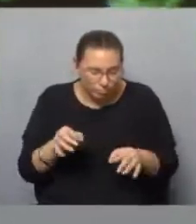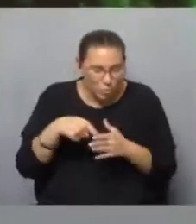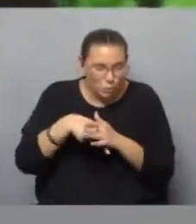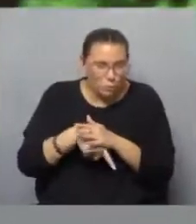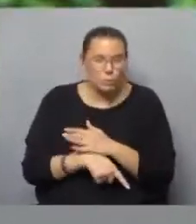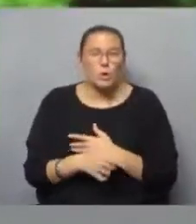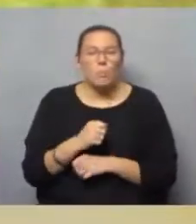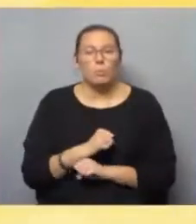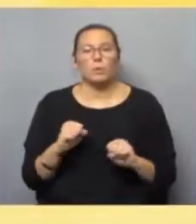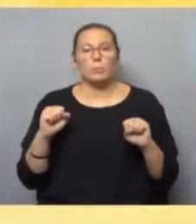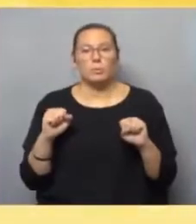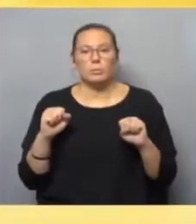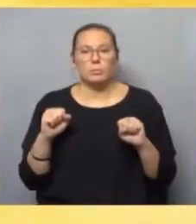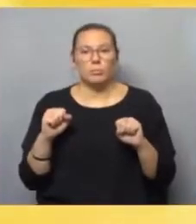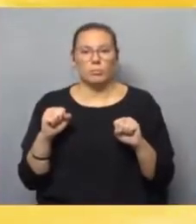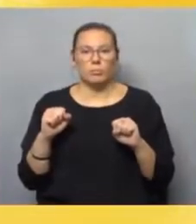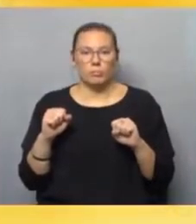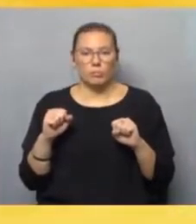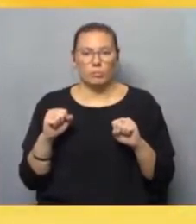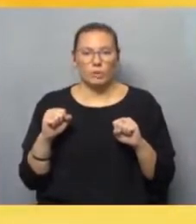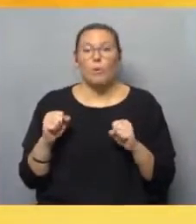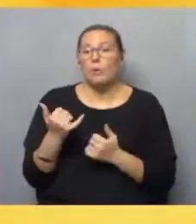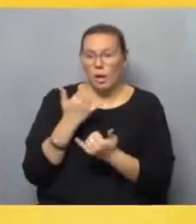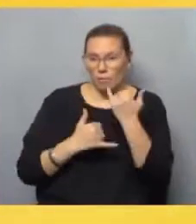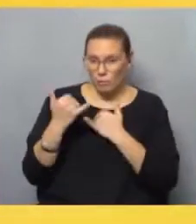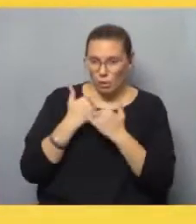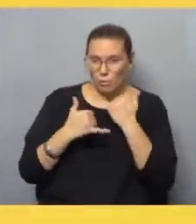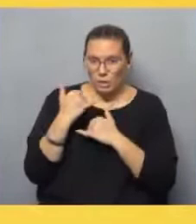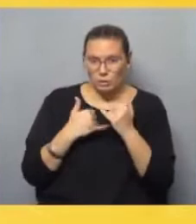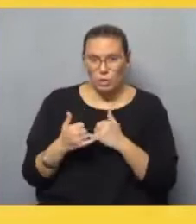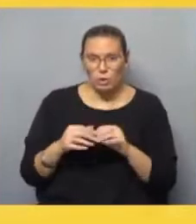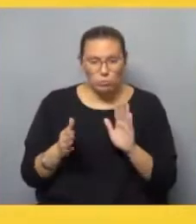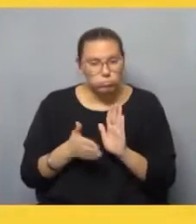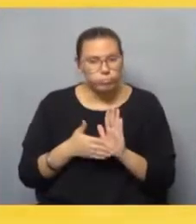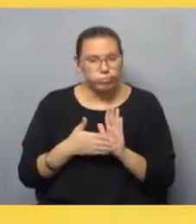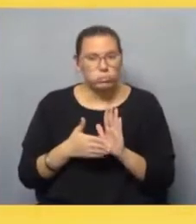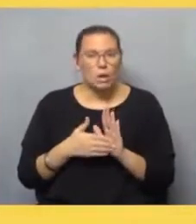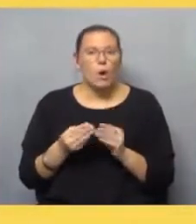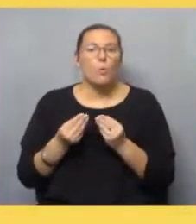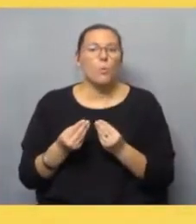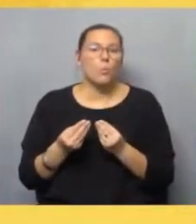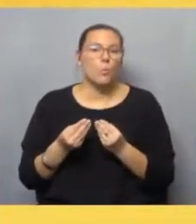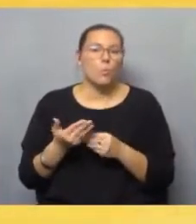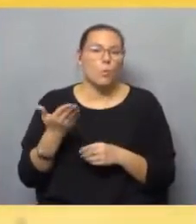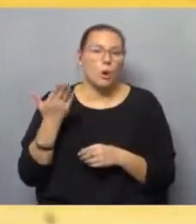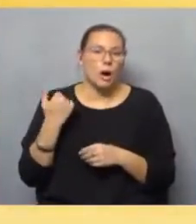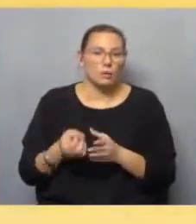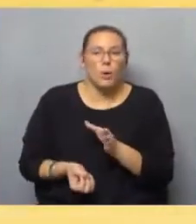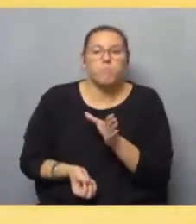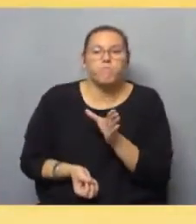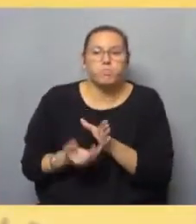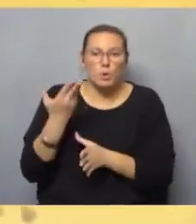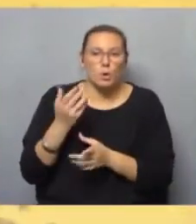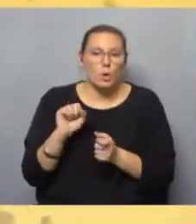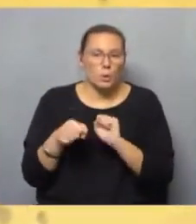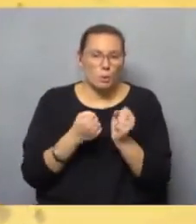logramos tener un dato absoluto de cuándo se formó y cuándo se movió.